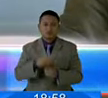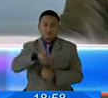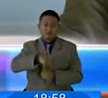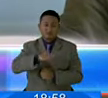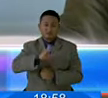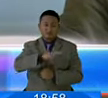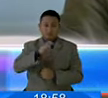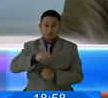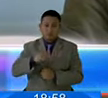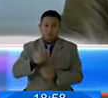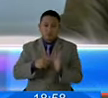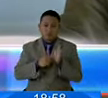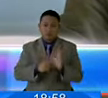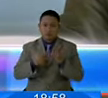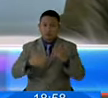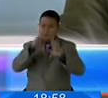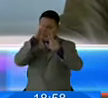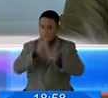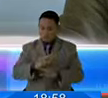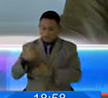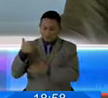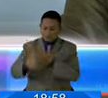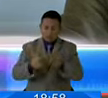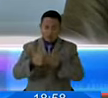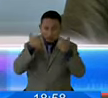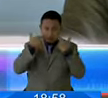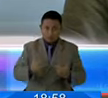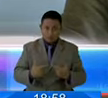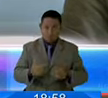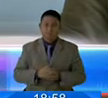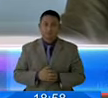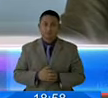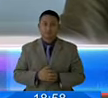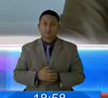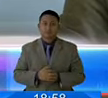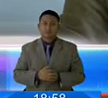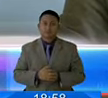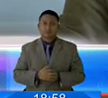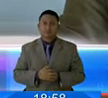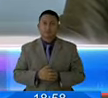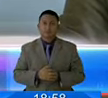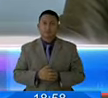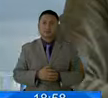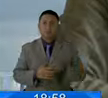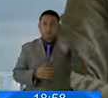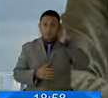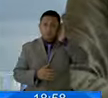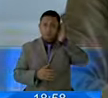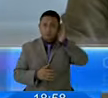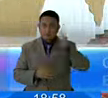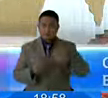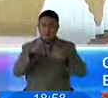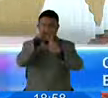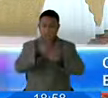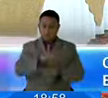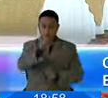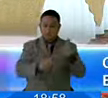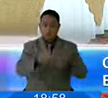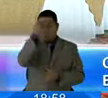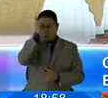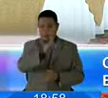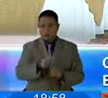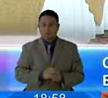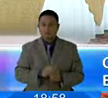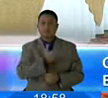demuestra que se ha respetado la cadena de custodia de los documentos electorales y sobre todo se ha respetado la voluntad de la gente. El presidente